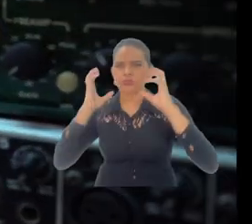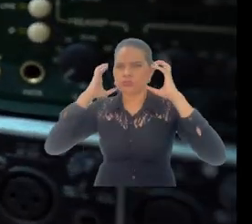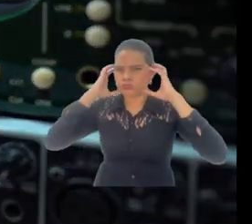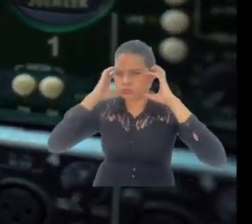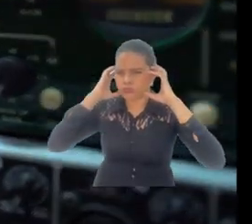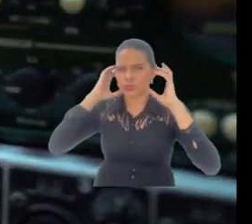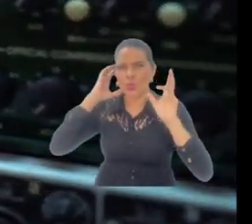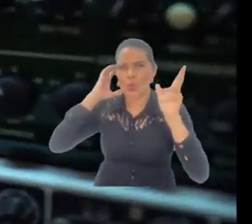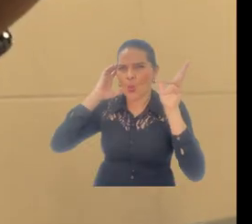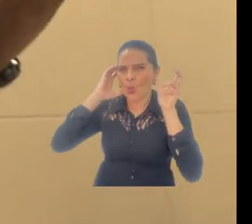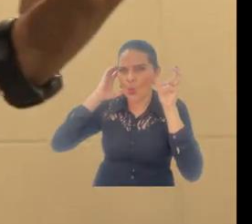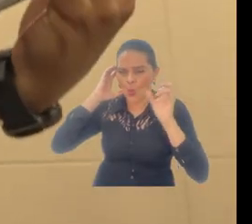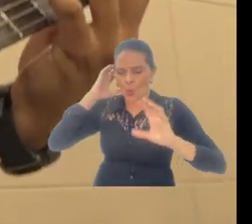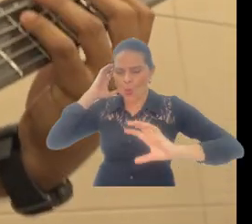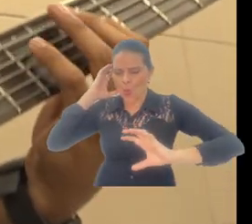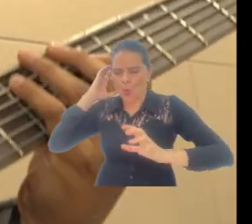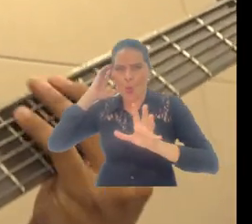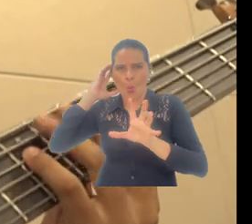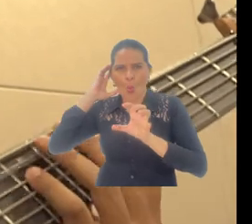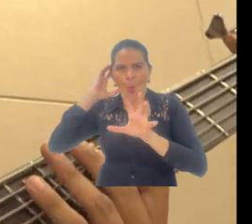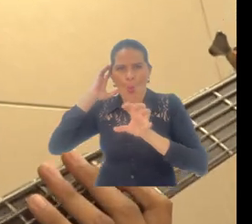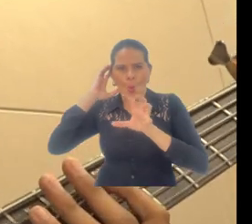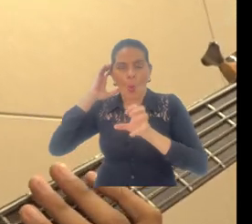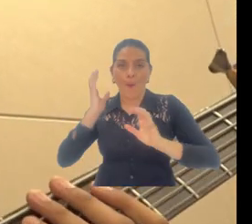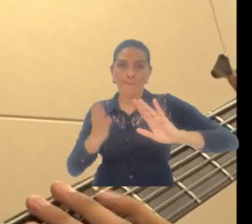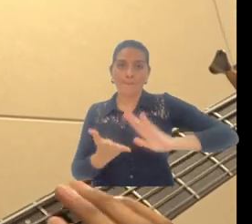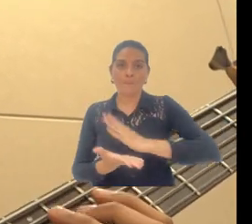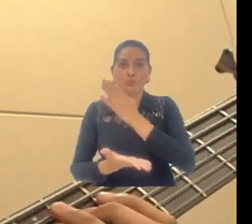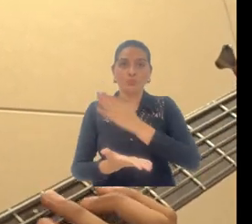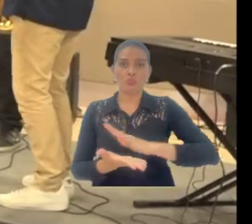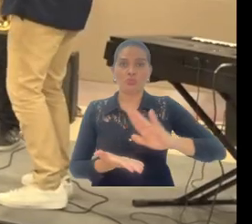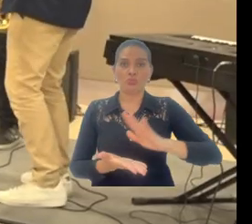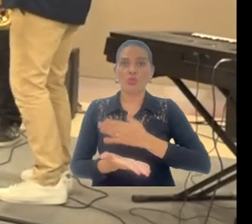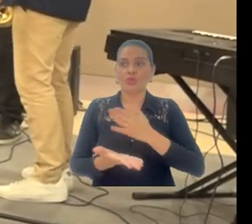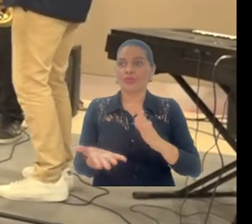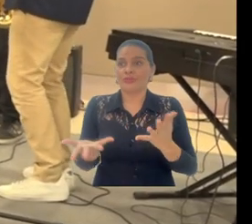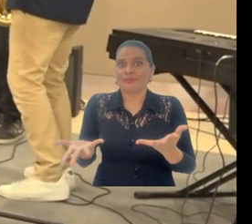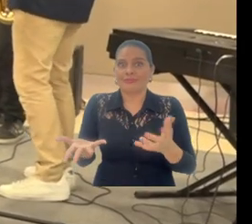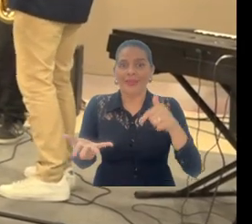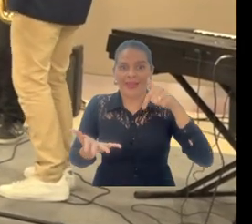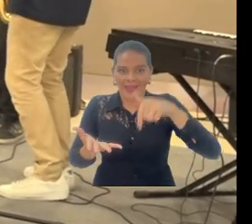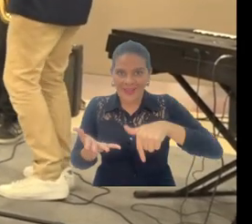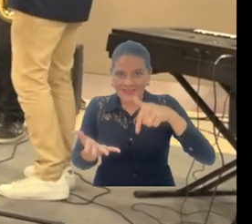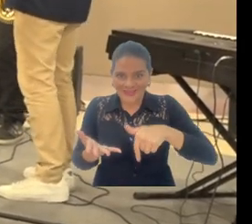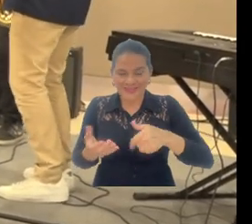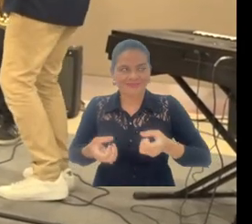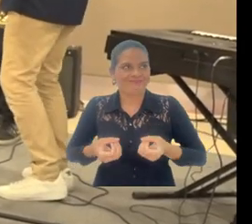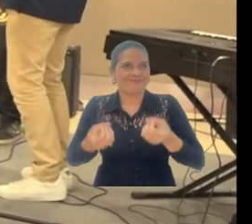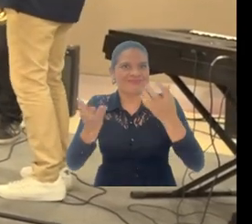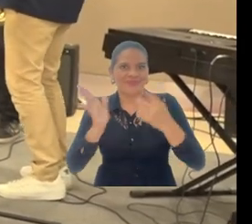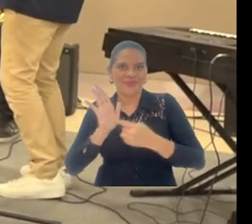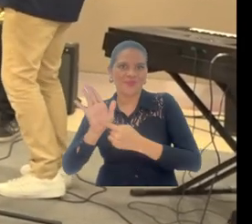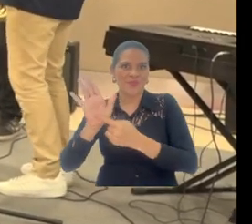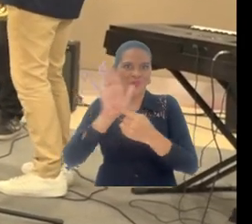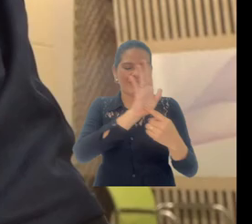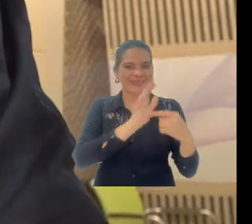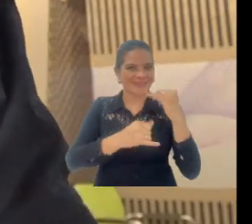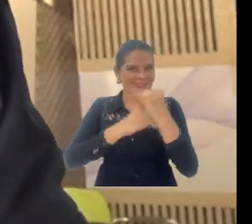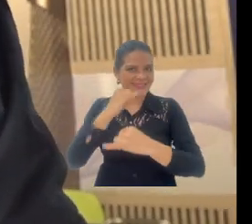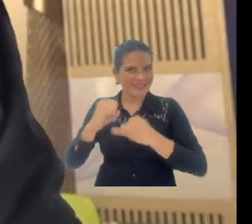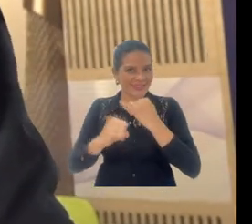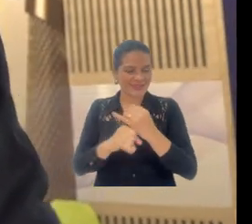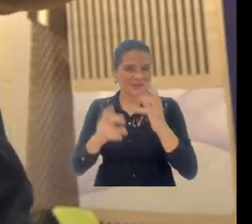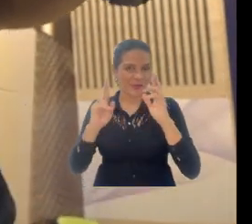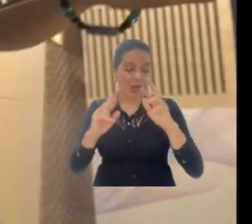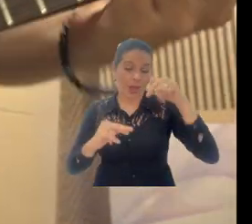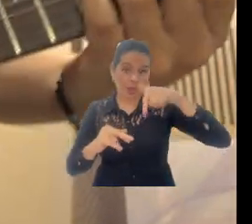registros sonoros, porque la música no solamente se puede quedar para poder exportarla y sacarla del departamento, poder grabarla, ¿verdad? Y